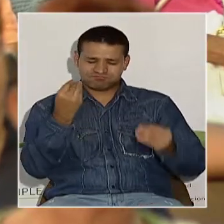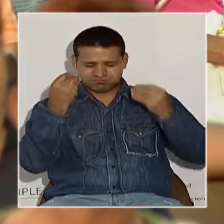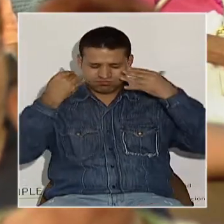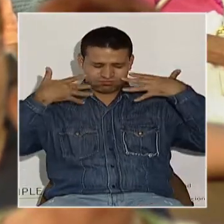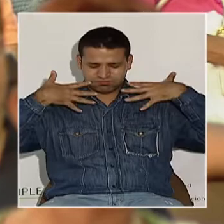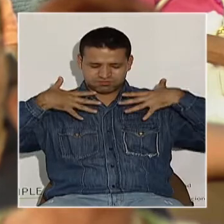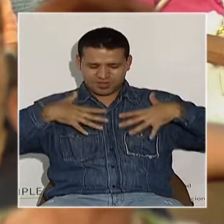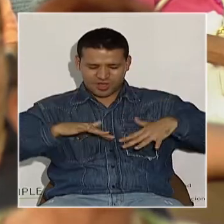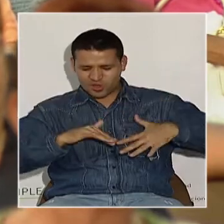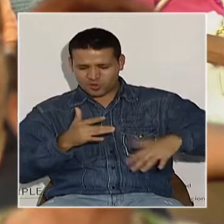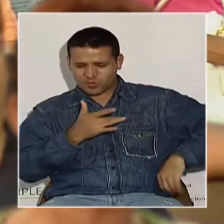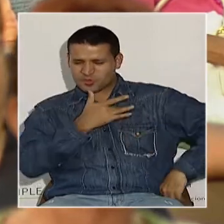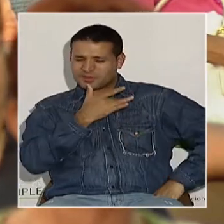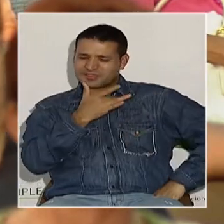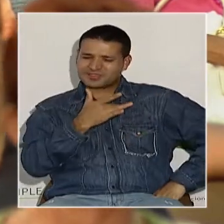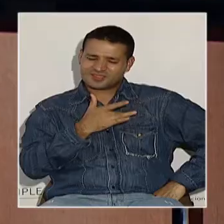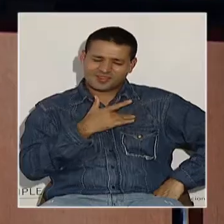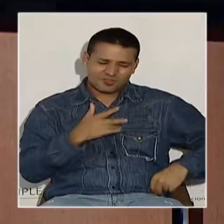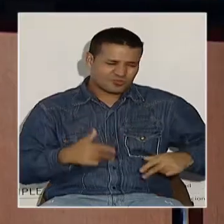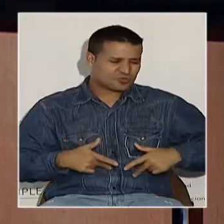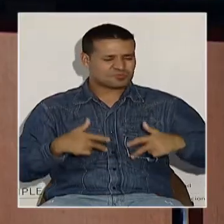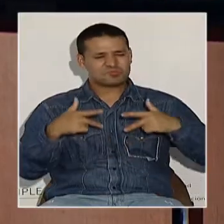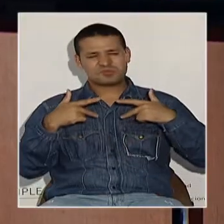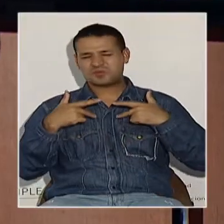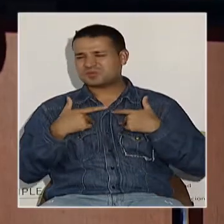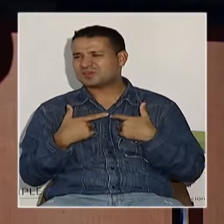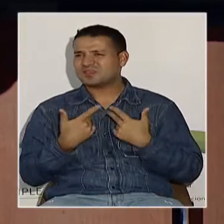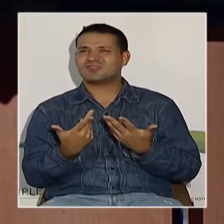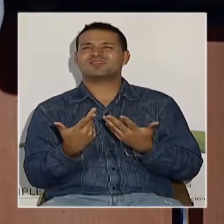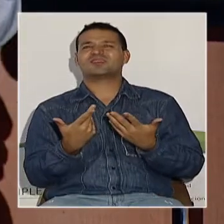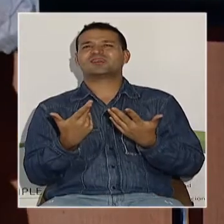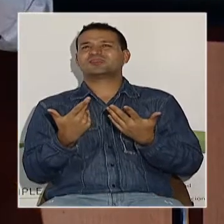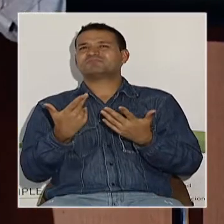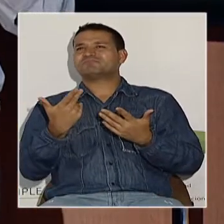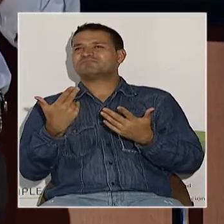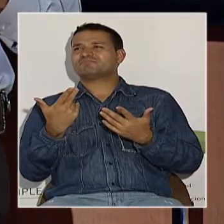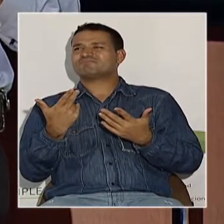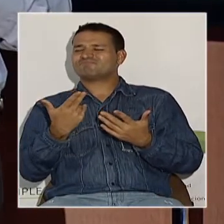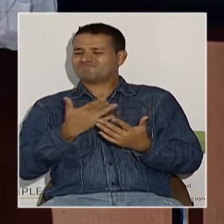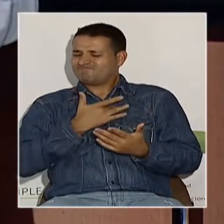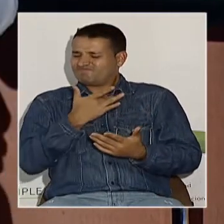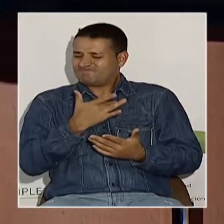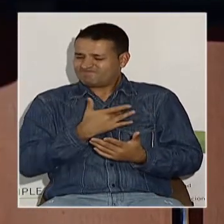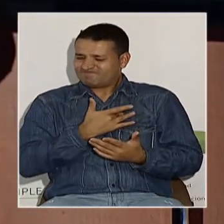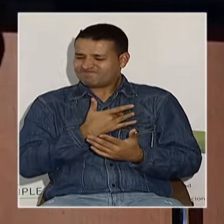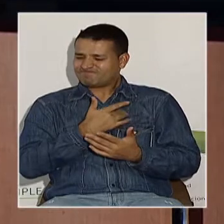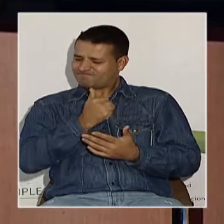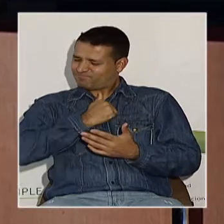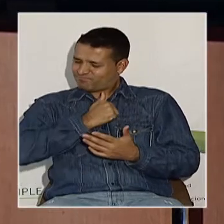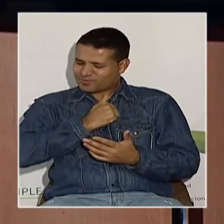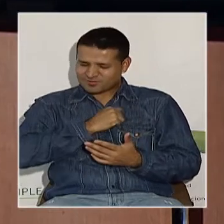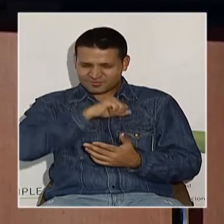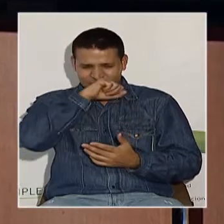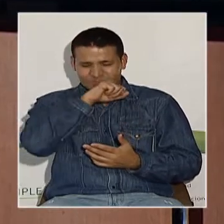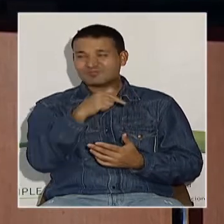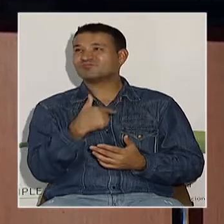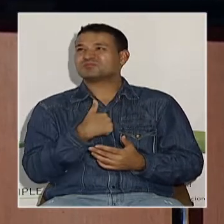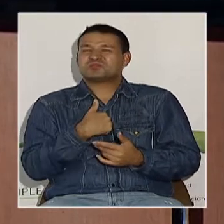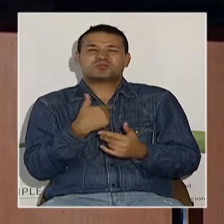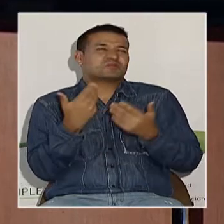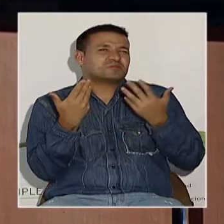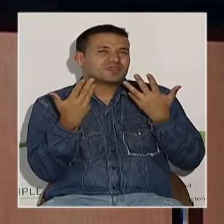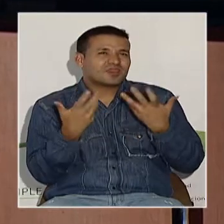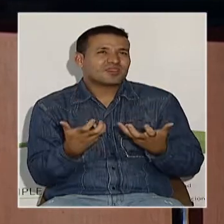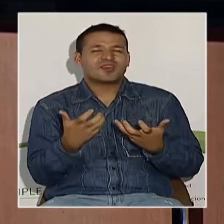me siento frente a esas células desobedientes, cómo me siento sobre ese tratamiento complejo, y yo qué quiero, y cómo le